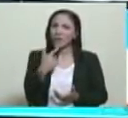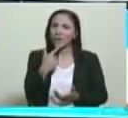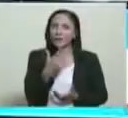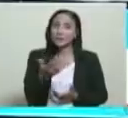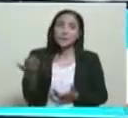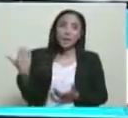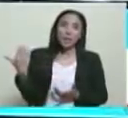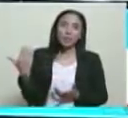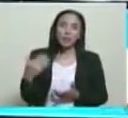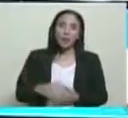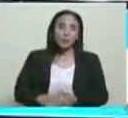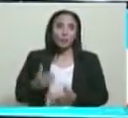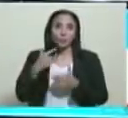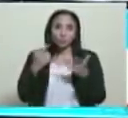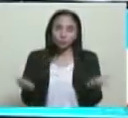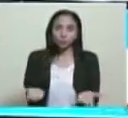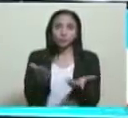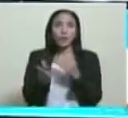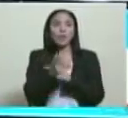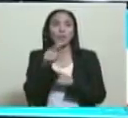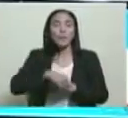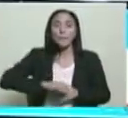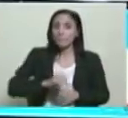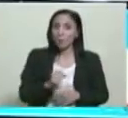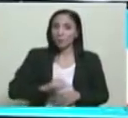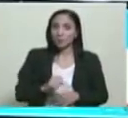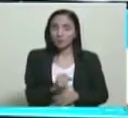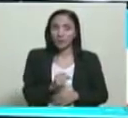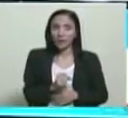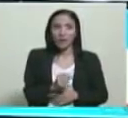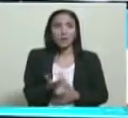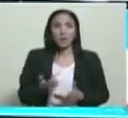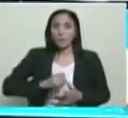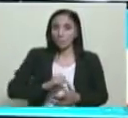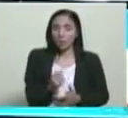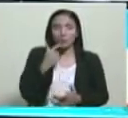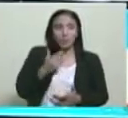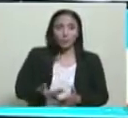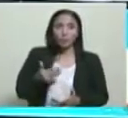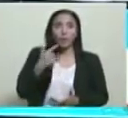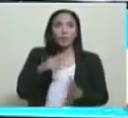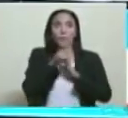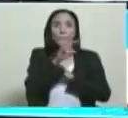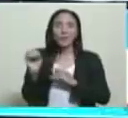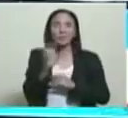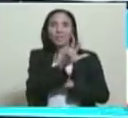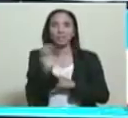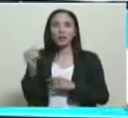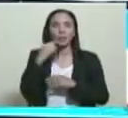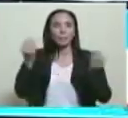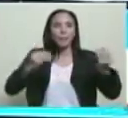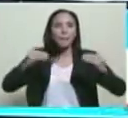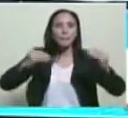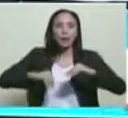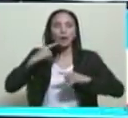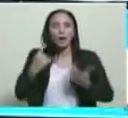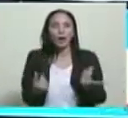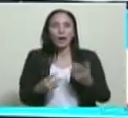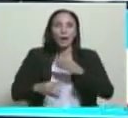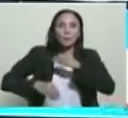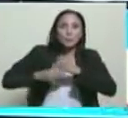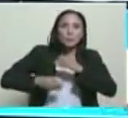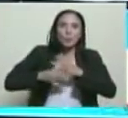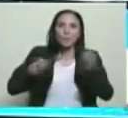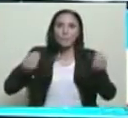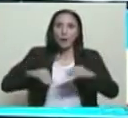que hay que seguir construyendo la Policía Nacional Bolivariana. 20, 30, 40 mil más policías nacional que